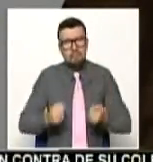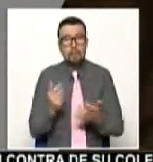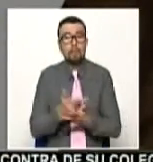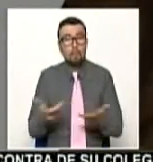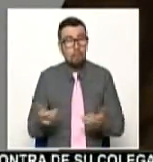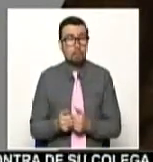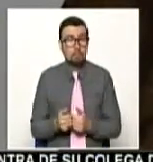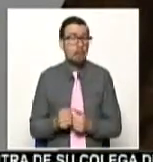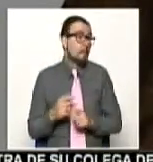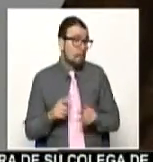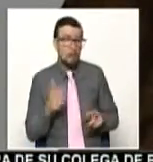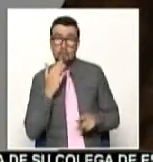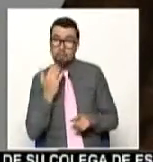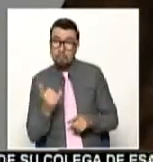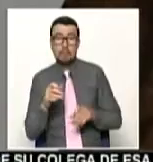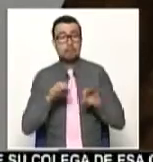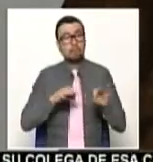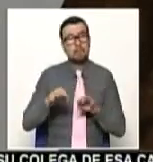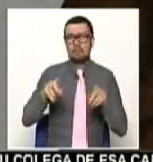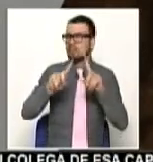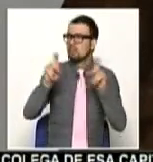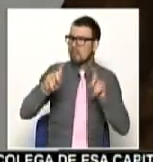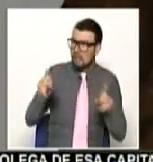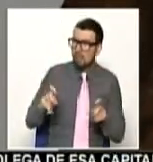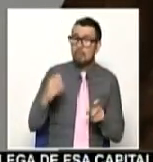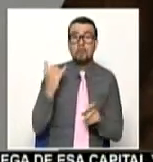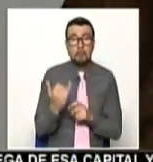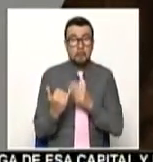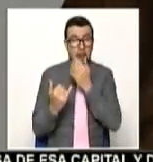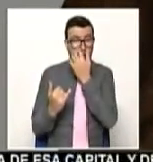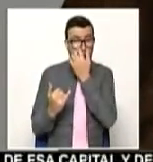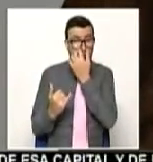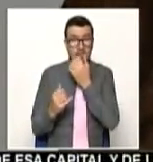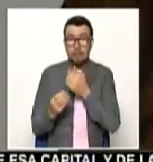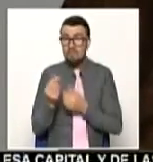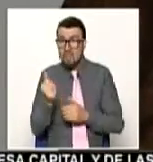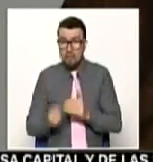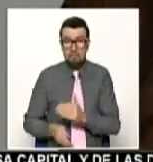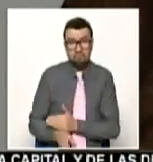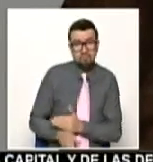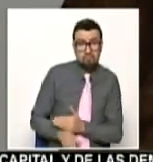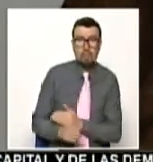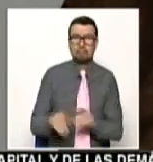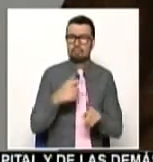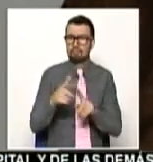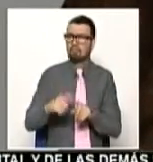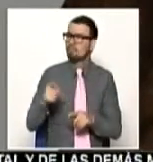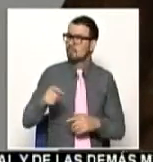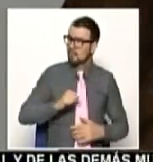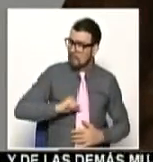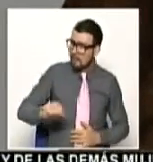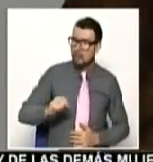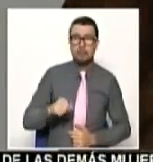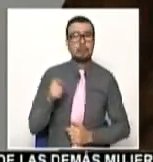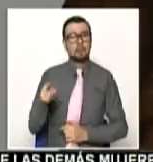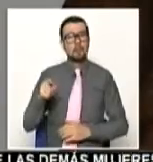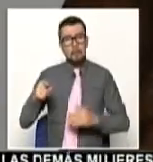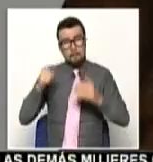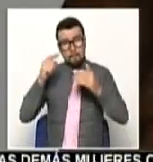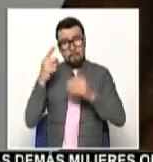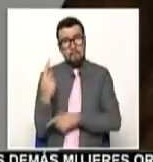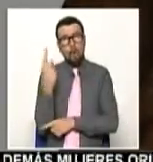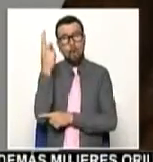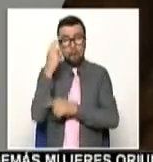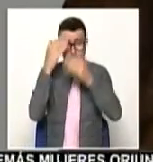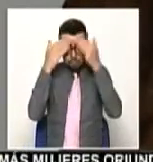del tema de la corrupción como flagelo que tanto golpea los derechos ciudadanos y las políticas públicas.